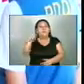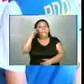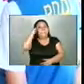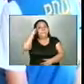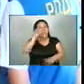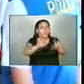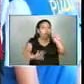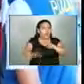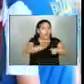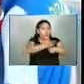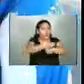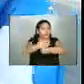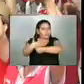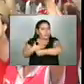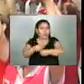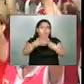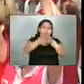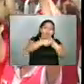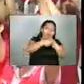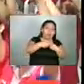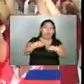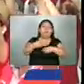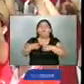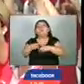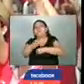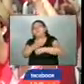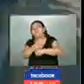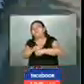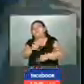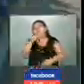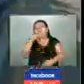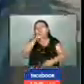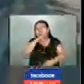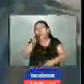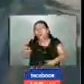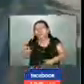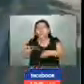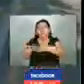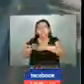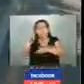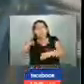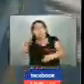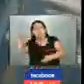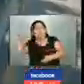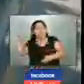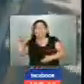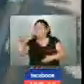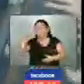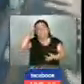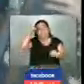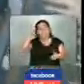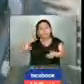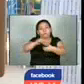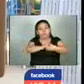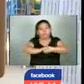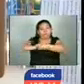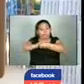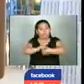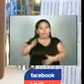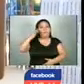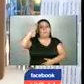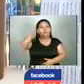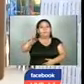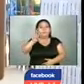ahora, partidos políticos como Arena, FMLN y Vamos descartan hacer alianzas para las elecciones del